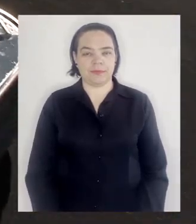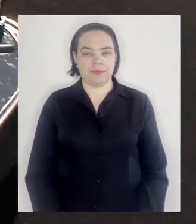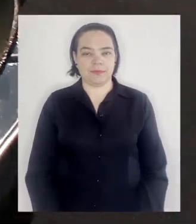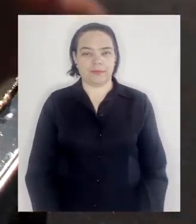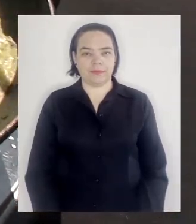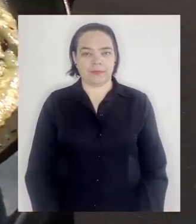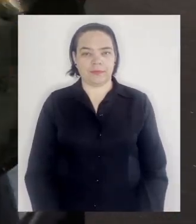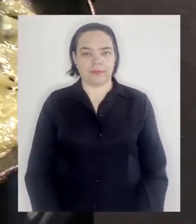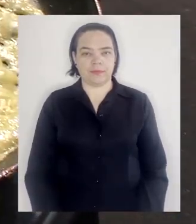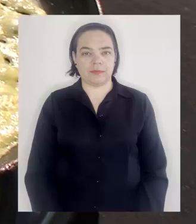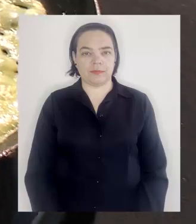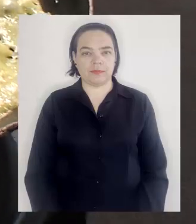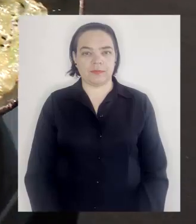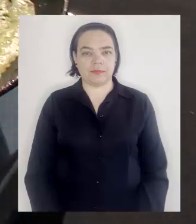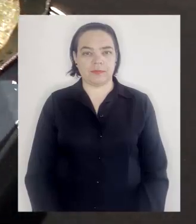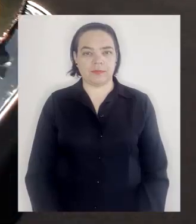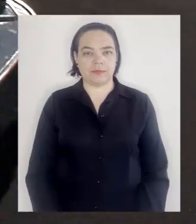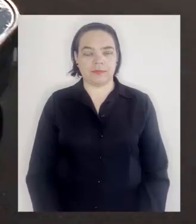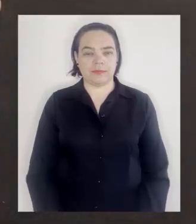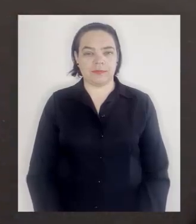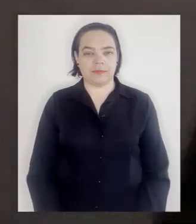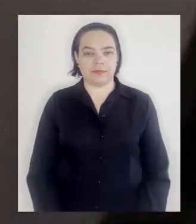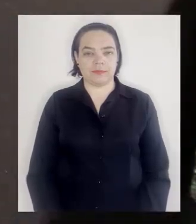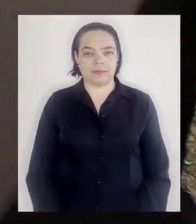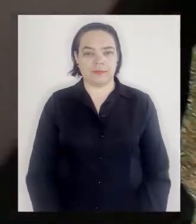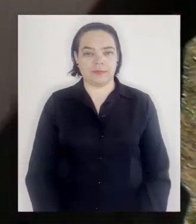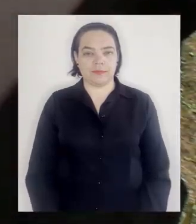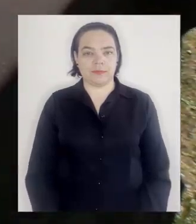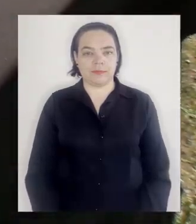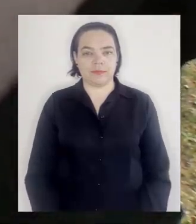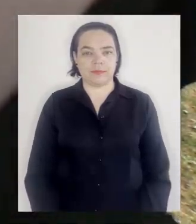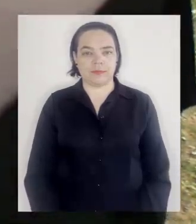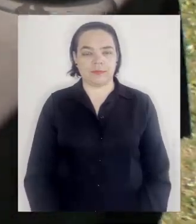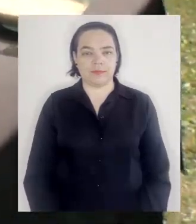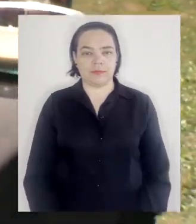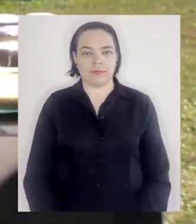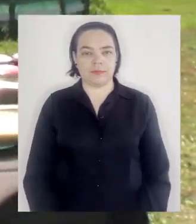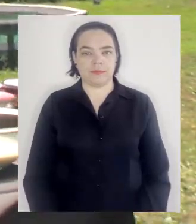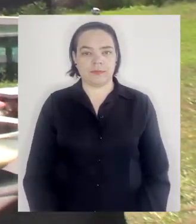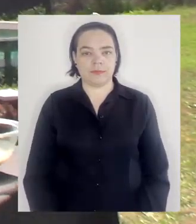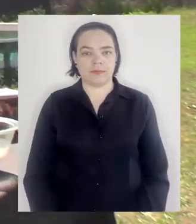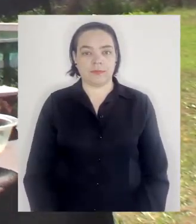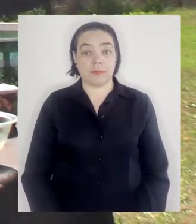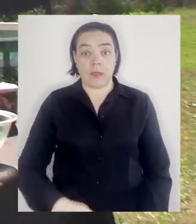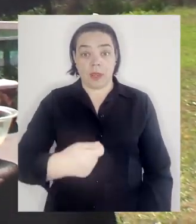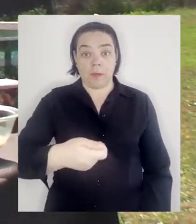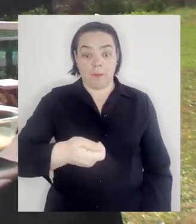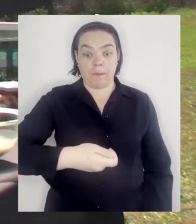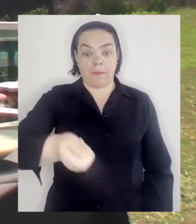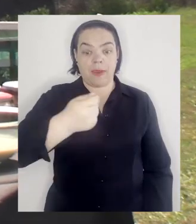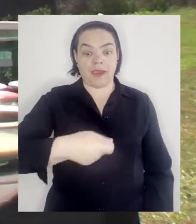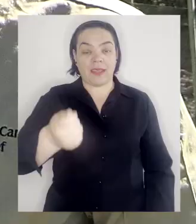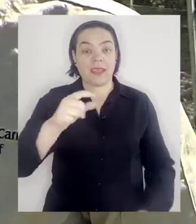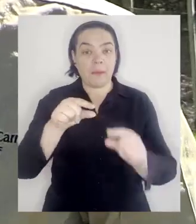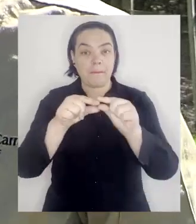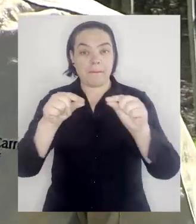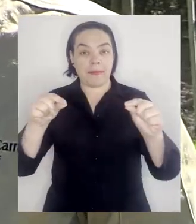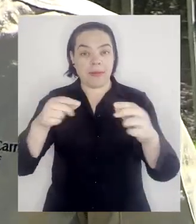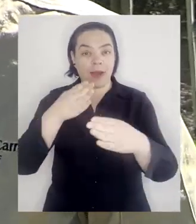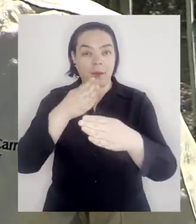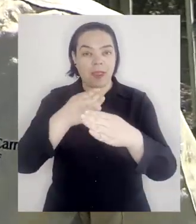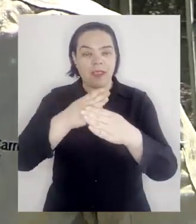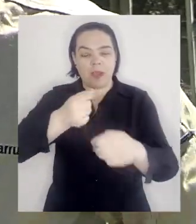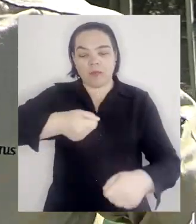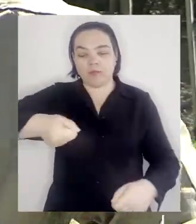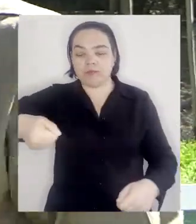Por hacer los bordes, por sacar los bordes de la panqueque. ¿Cuánto dura